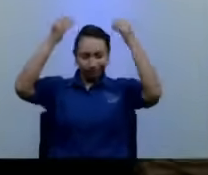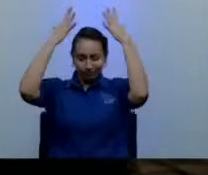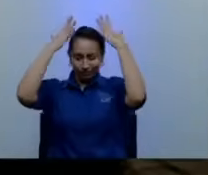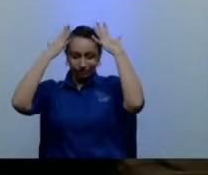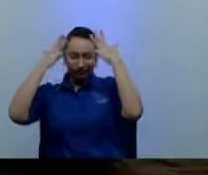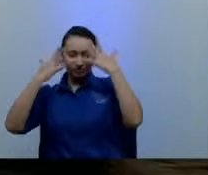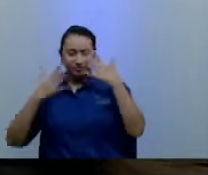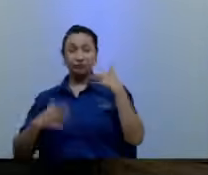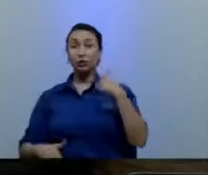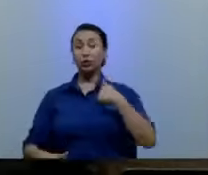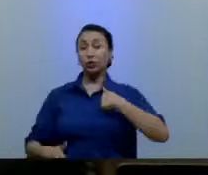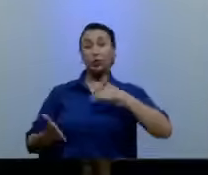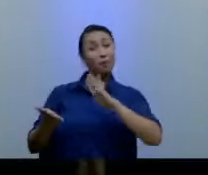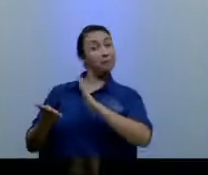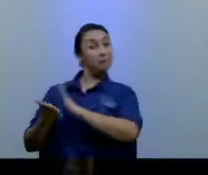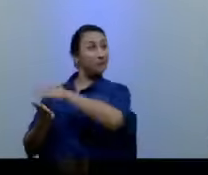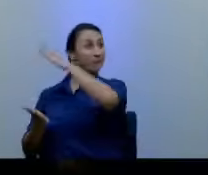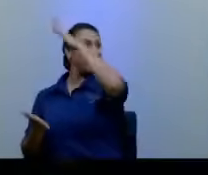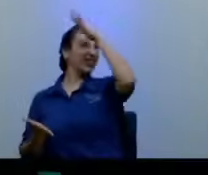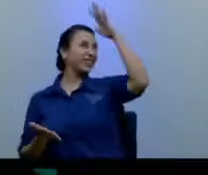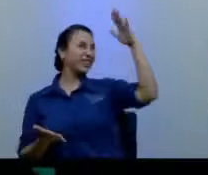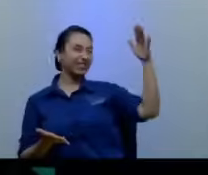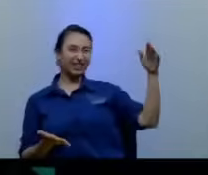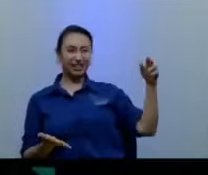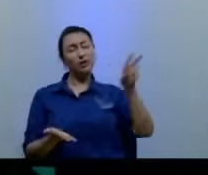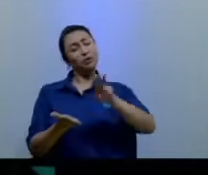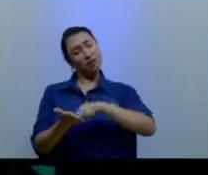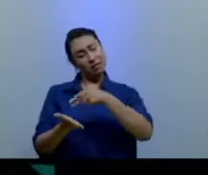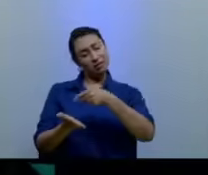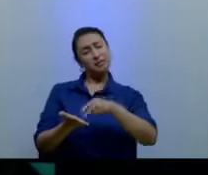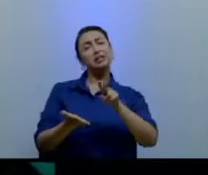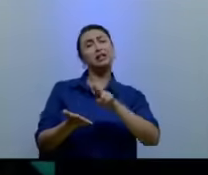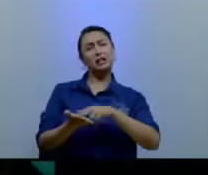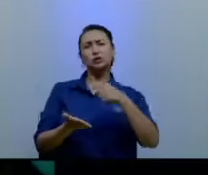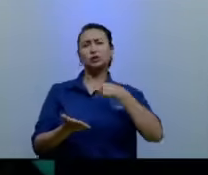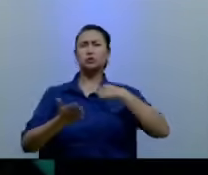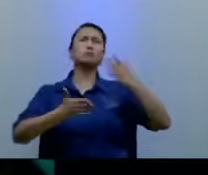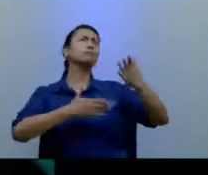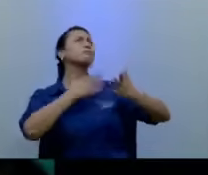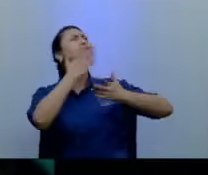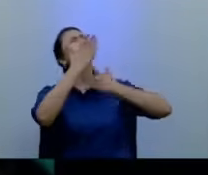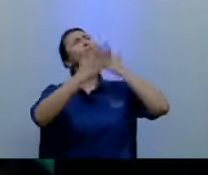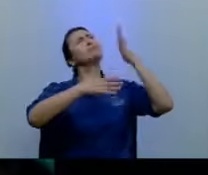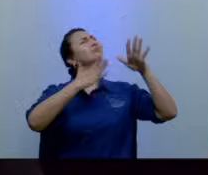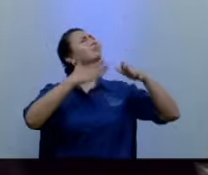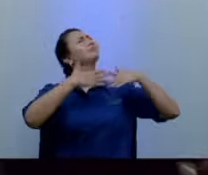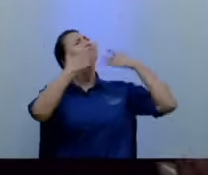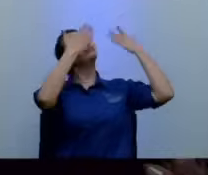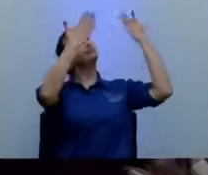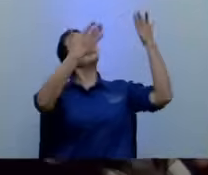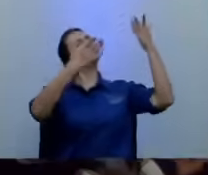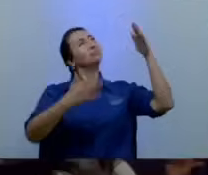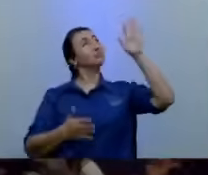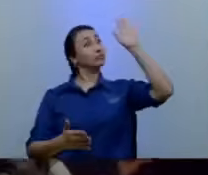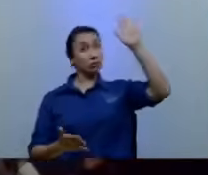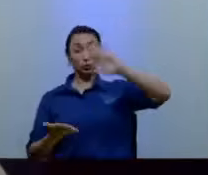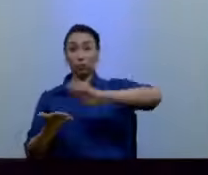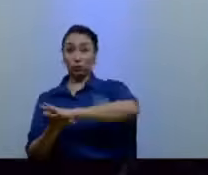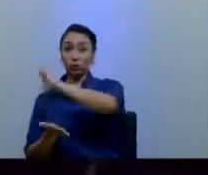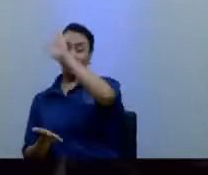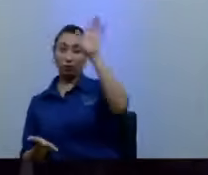Con gozo y con pandero danzaré delante de tu pueblo redimido, la gloria de tu